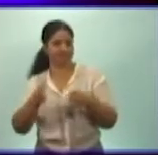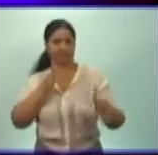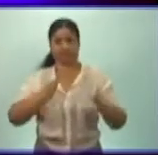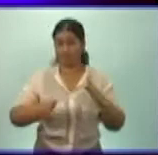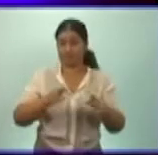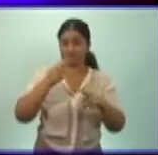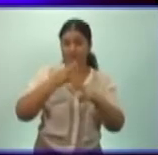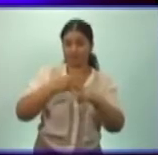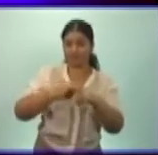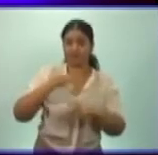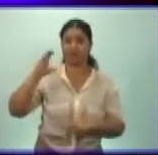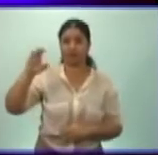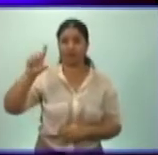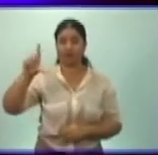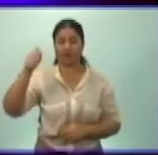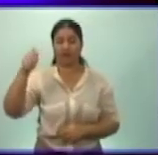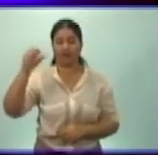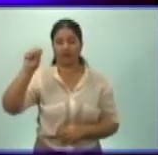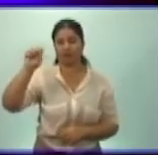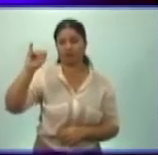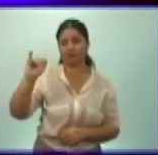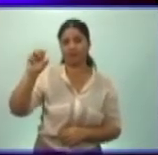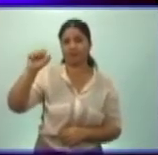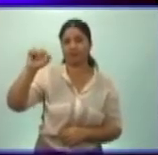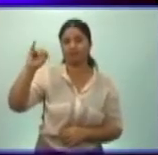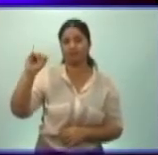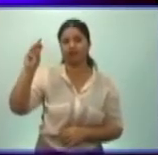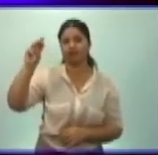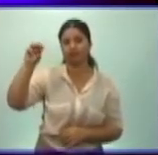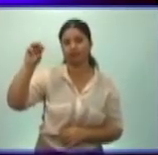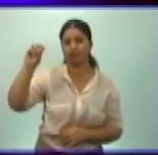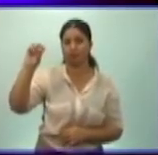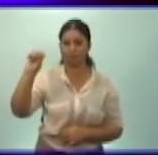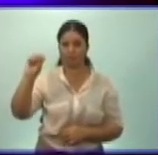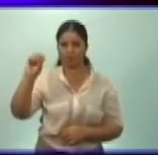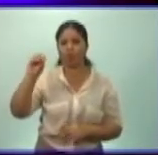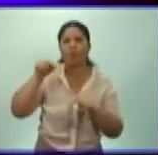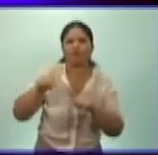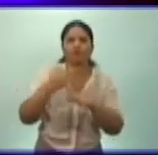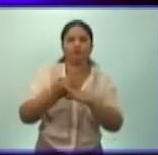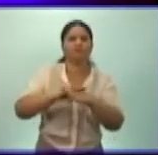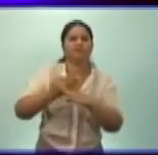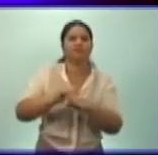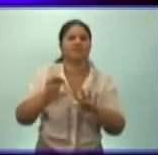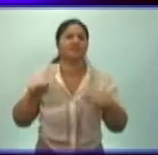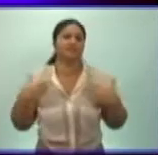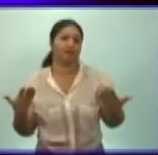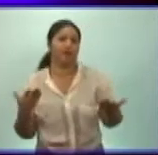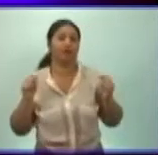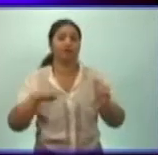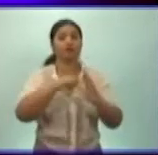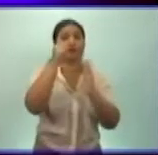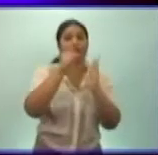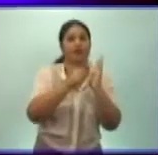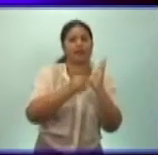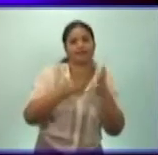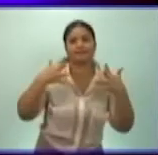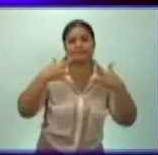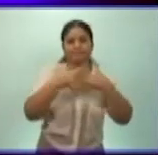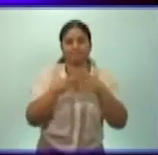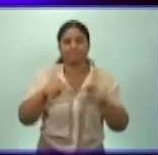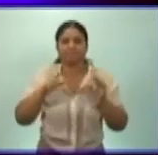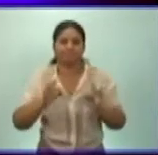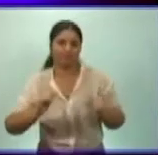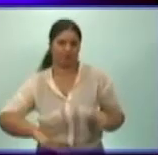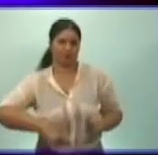donde surgen obras, manifestaciones artísticas con determinados elementos importantes que los hacen convertirse